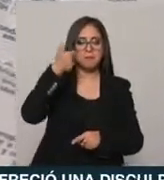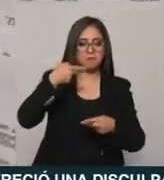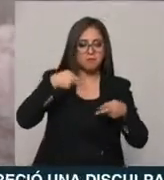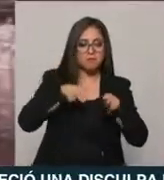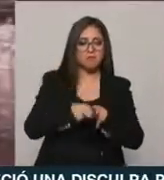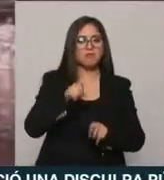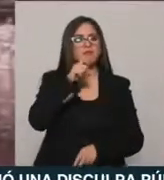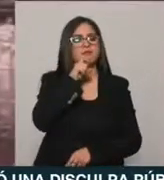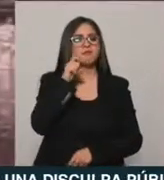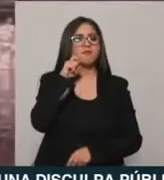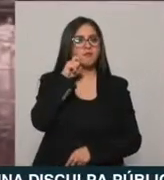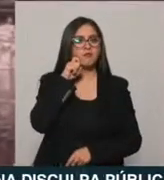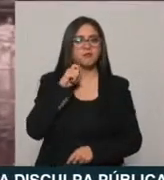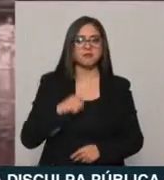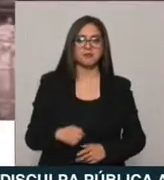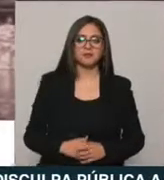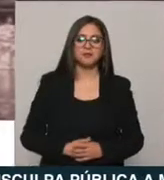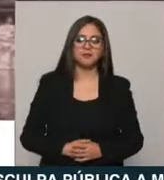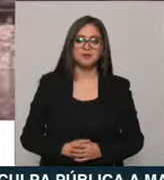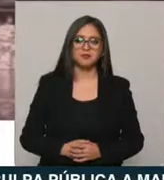sexual. Esto